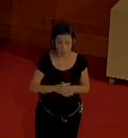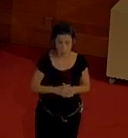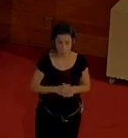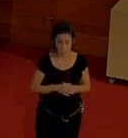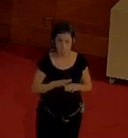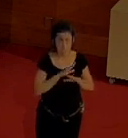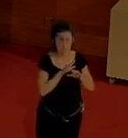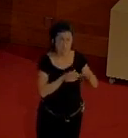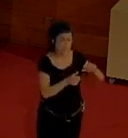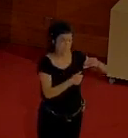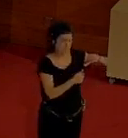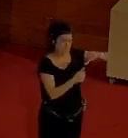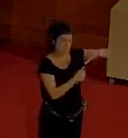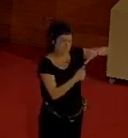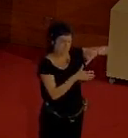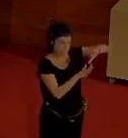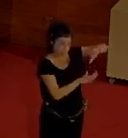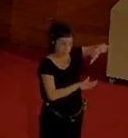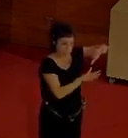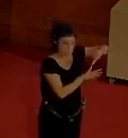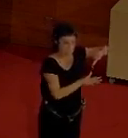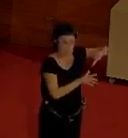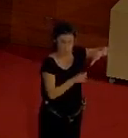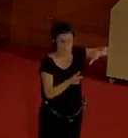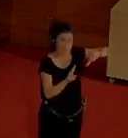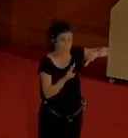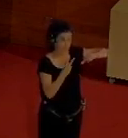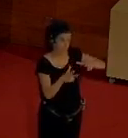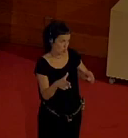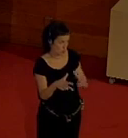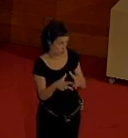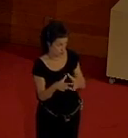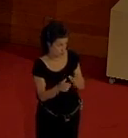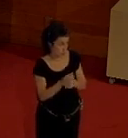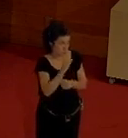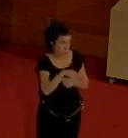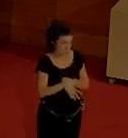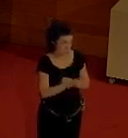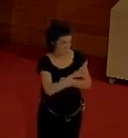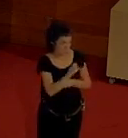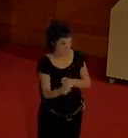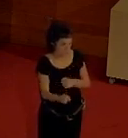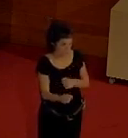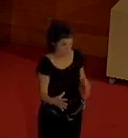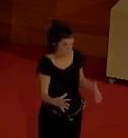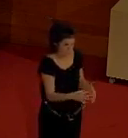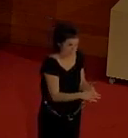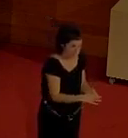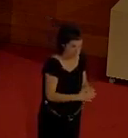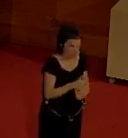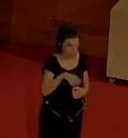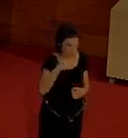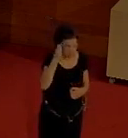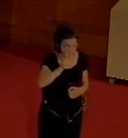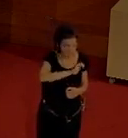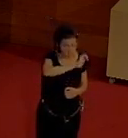latinoamérica económicamente ha sustituido a Estados Unidos de África con Europa creo que por ahí